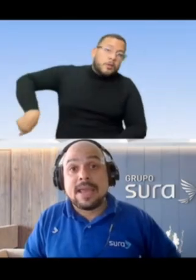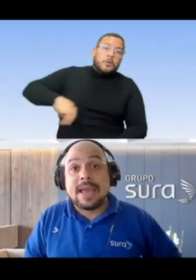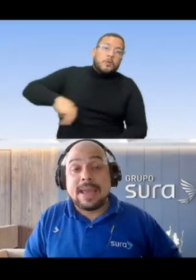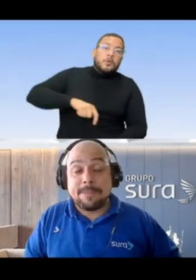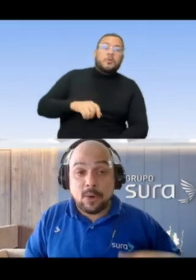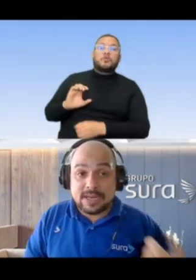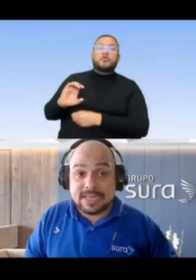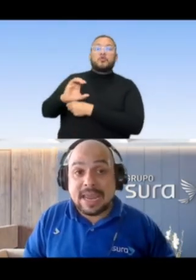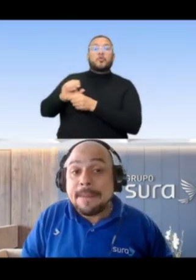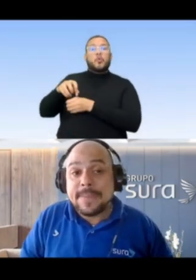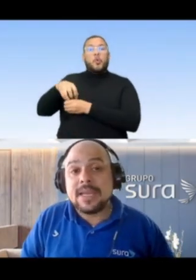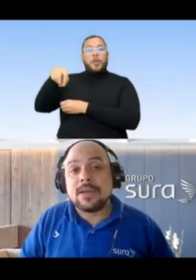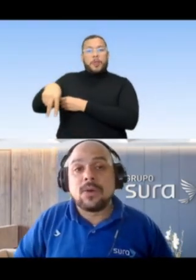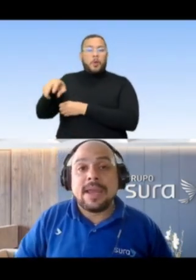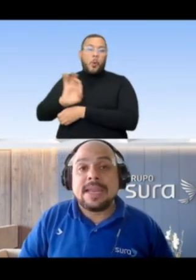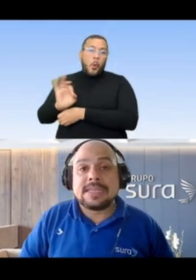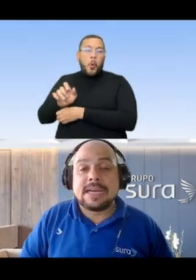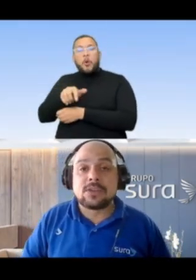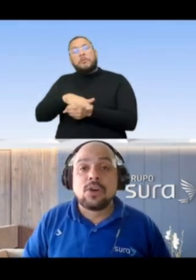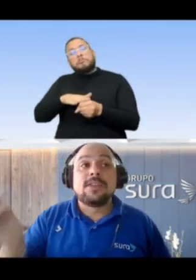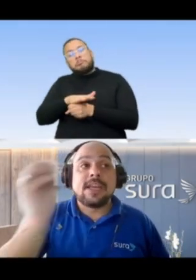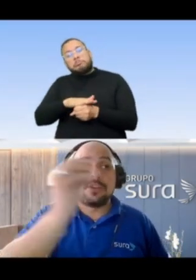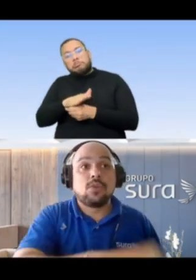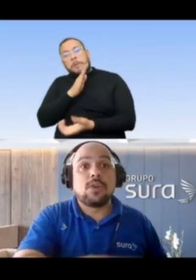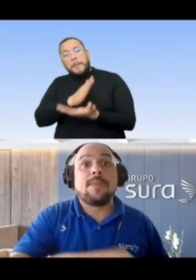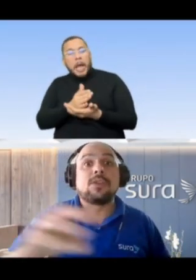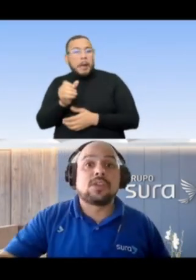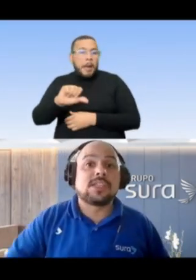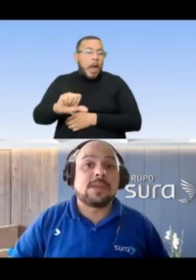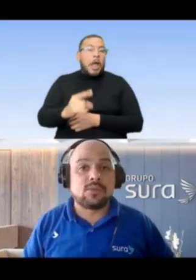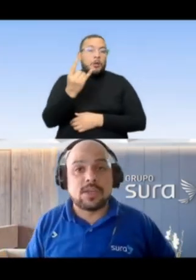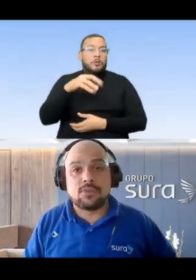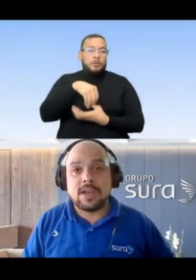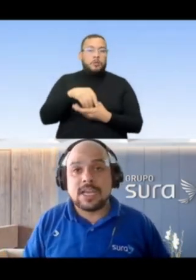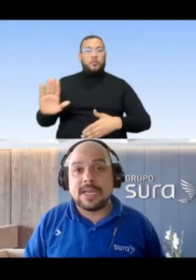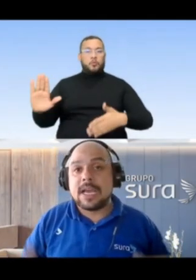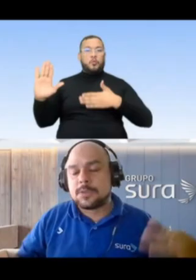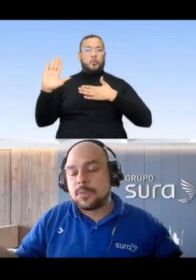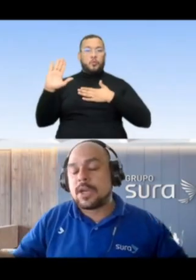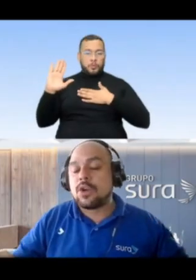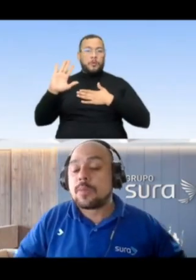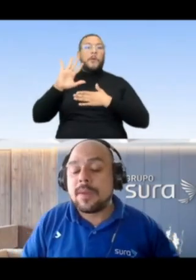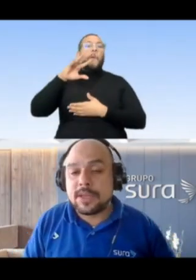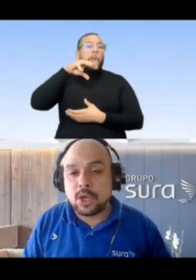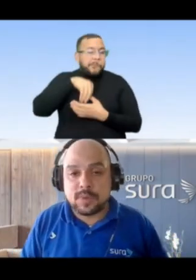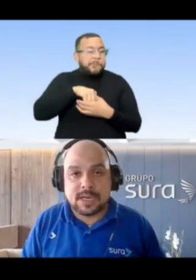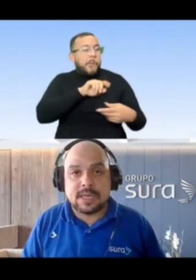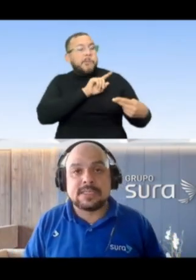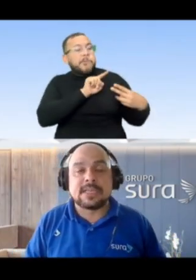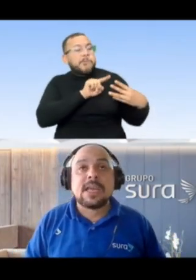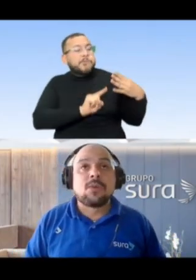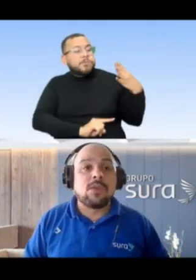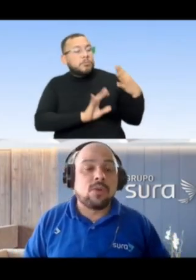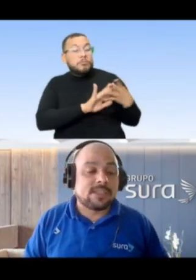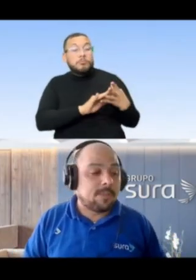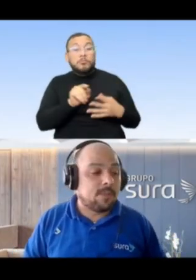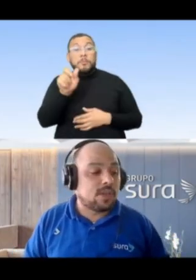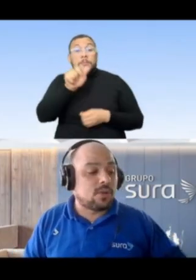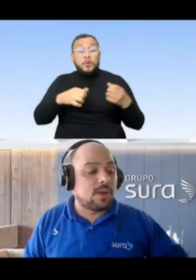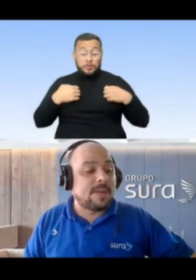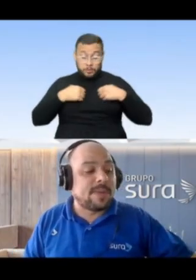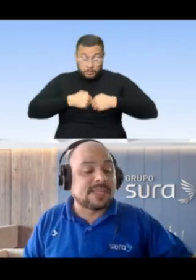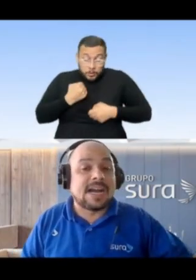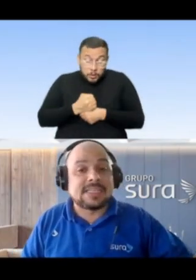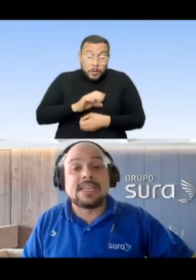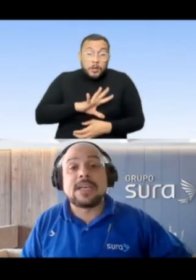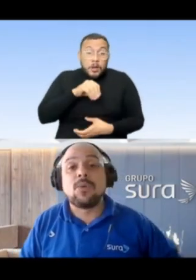materiales que puedan ponerse en peligro en ese caso de esos juramentos que hacemos dentro de las brigadas, porque normalmente los brigadistas, cuando